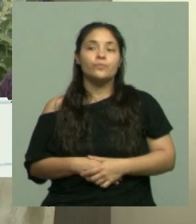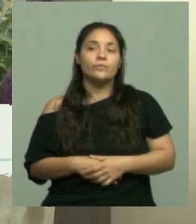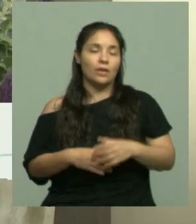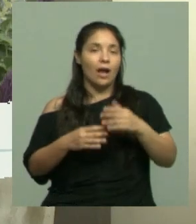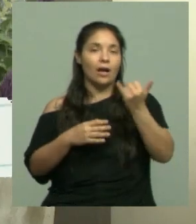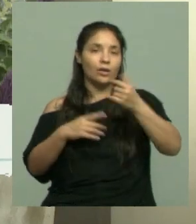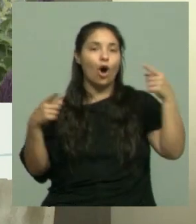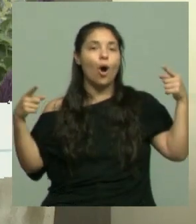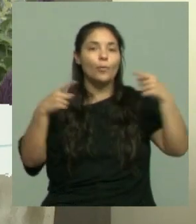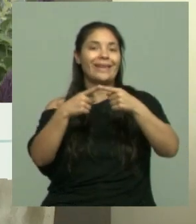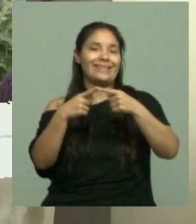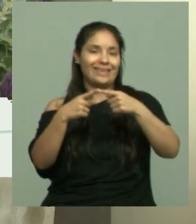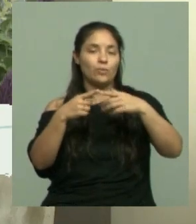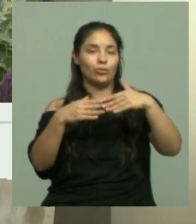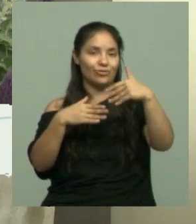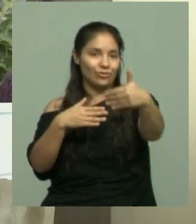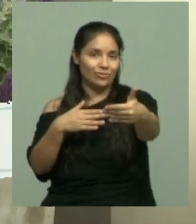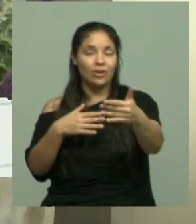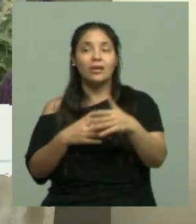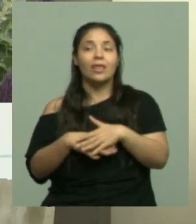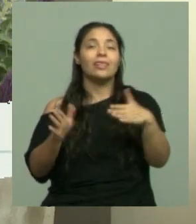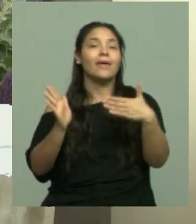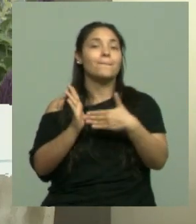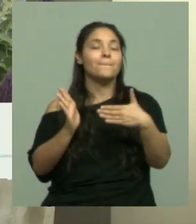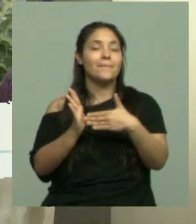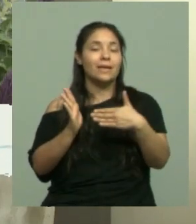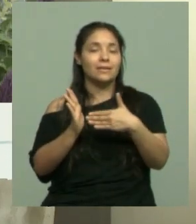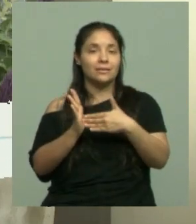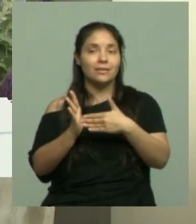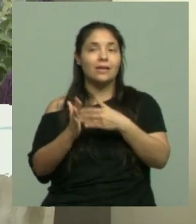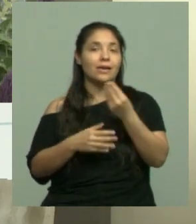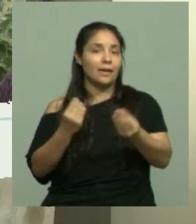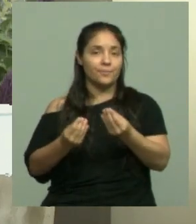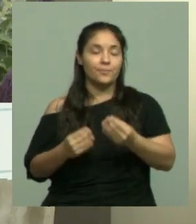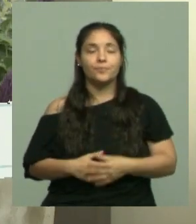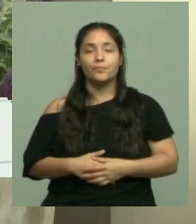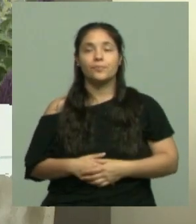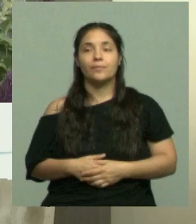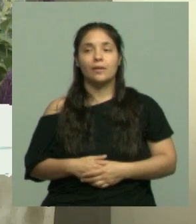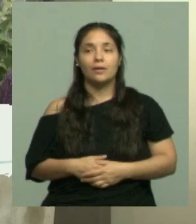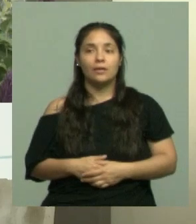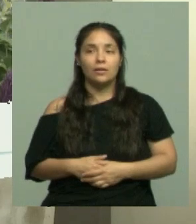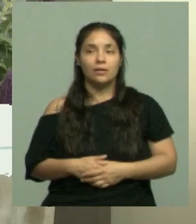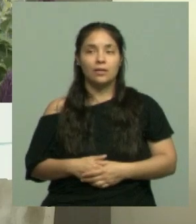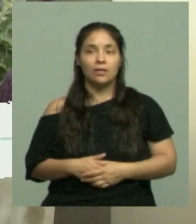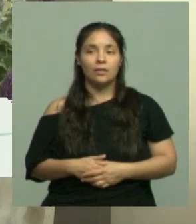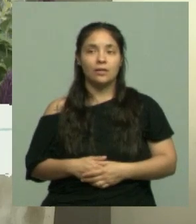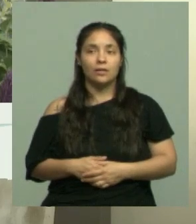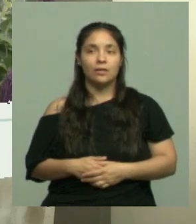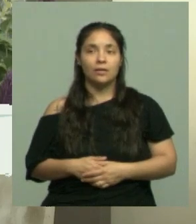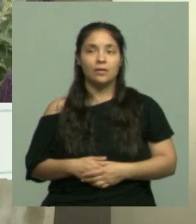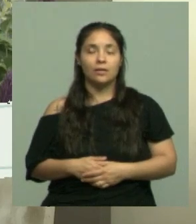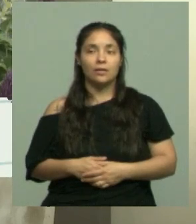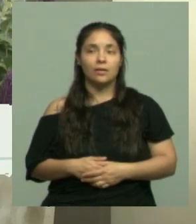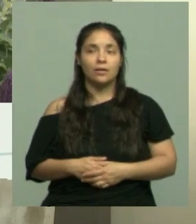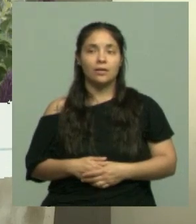van planteando que va a depender concretamente de la forma en la que vayan a